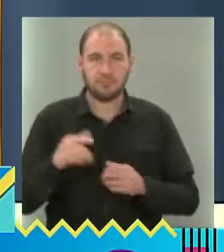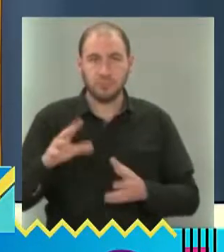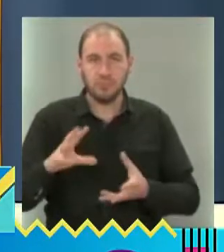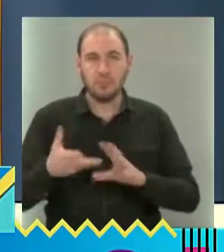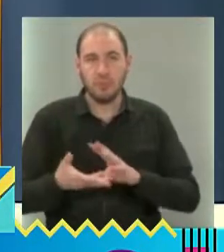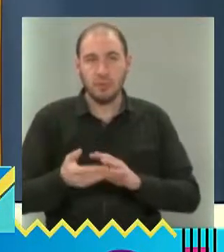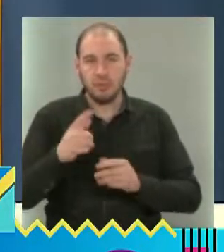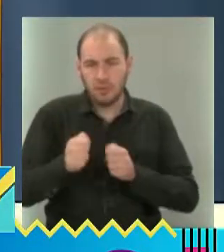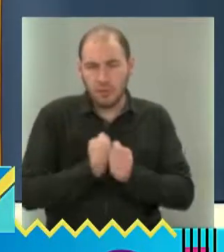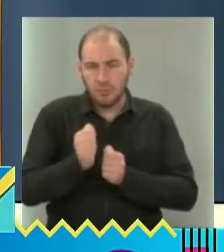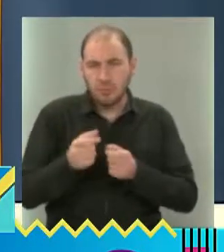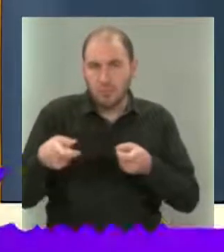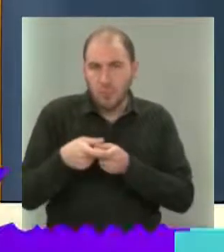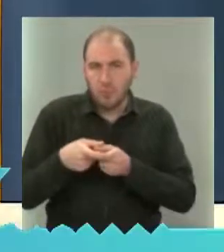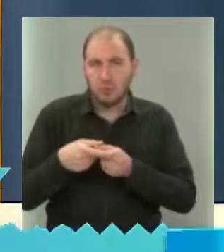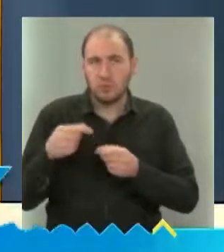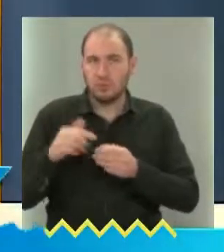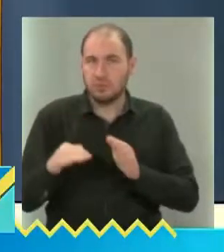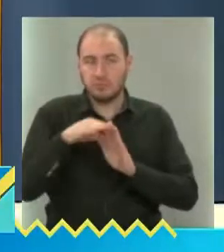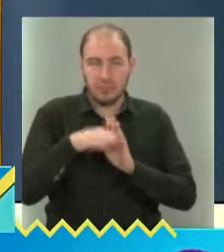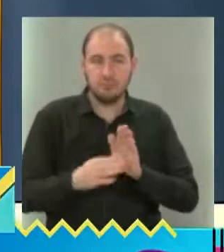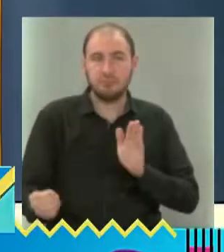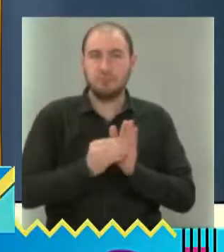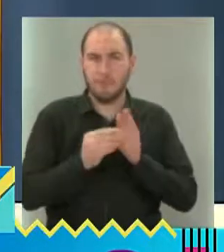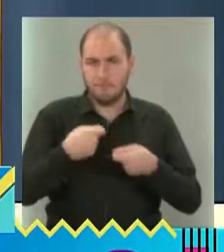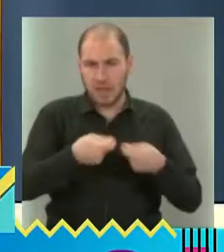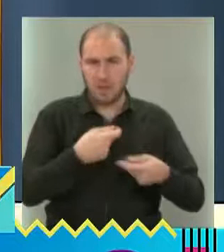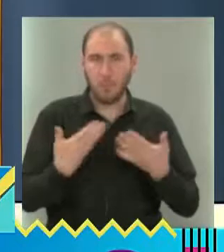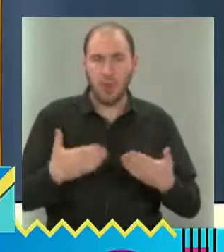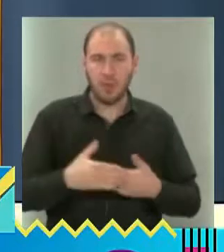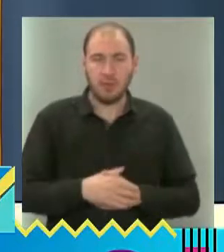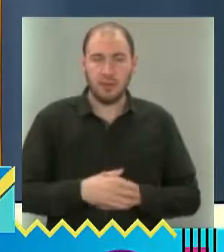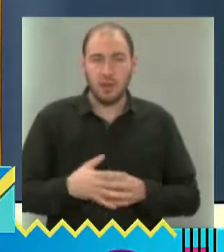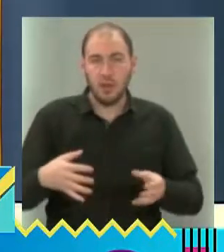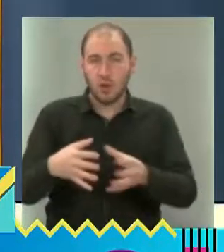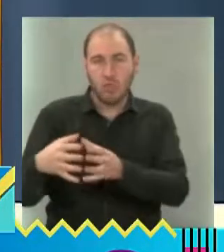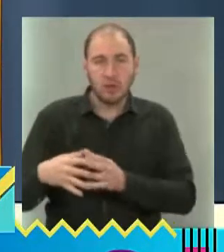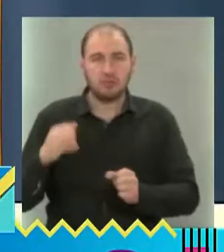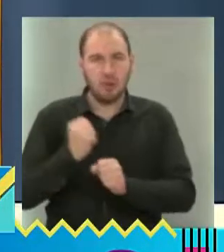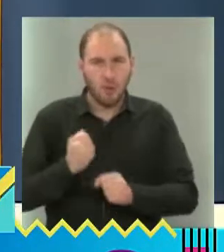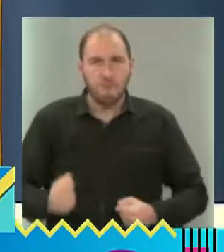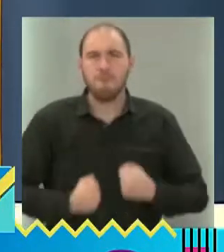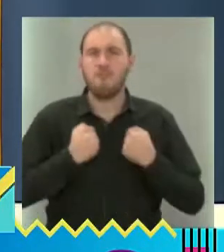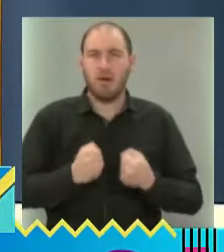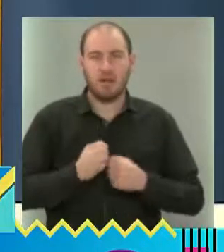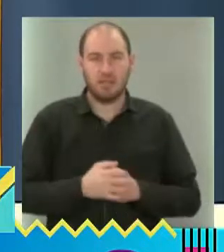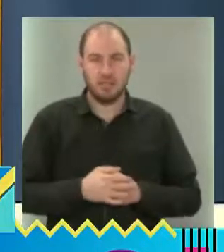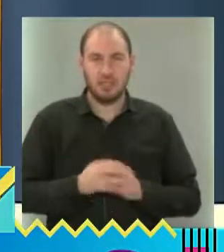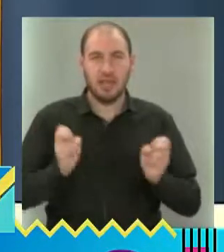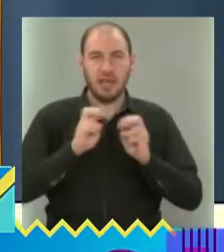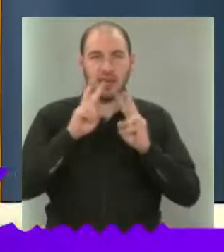en que muchos pequeños adquirimos la escala necesaria para poder estar en el mercado. El cooperativismo está trabajando fuerte en el